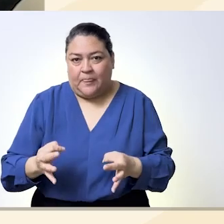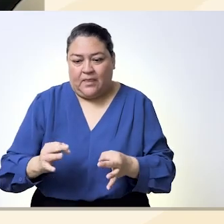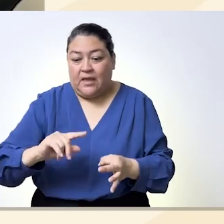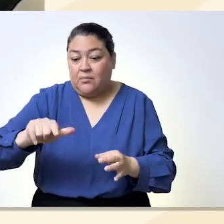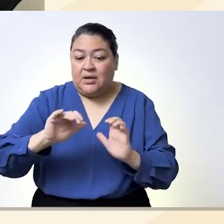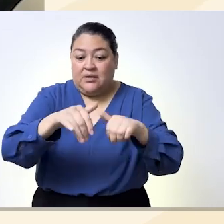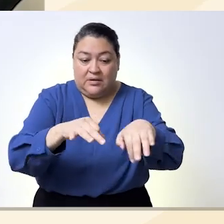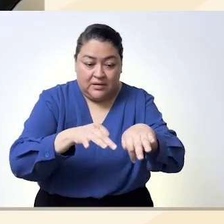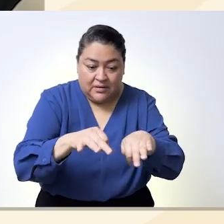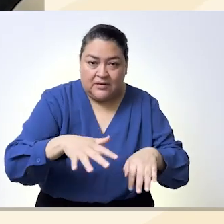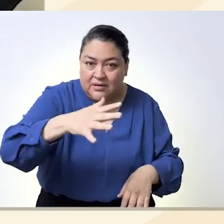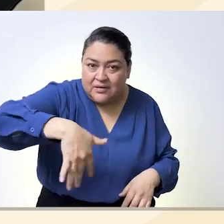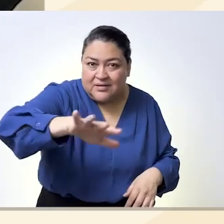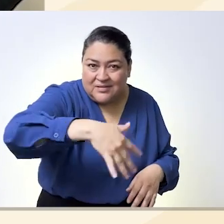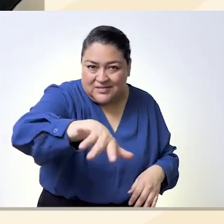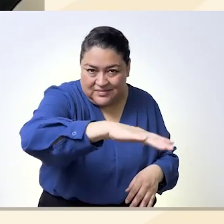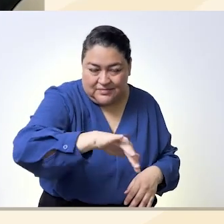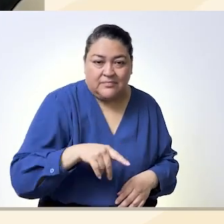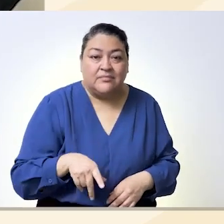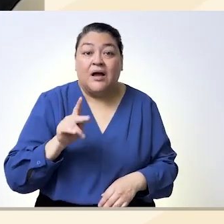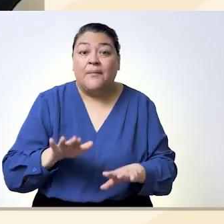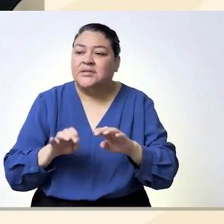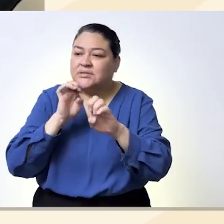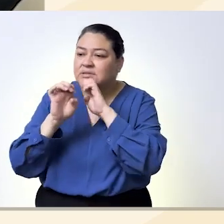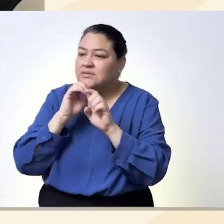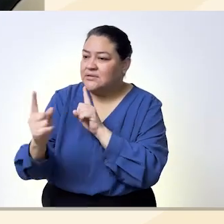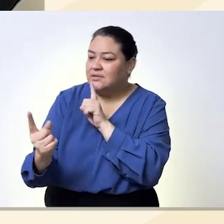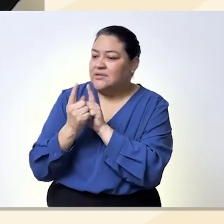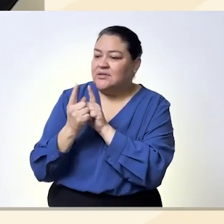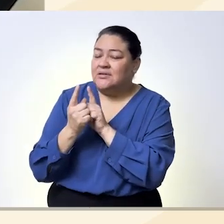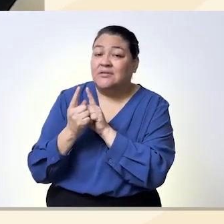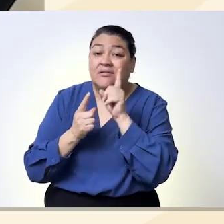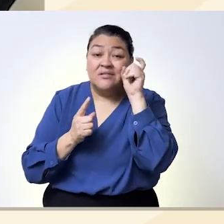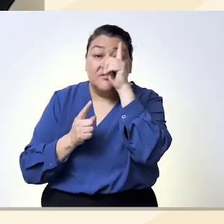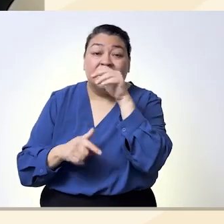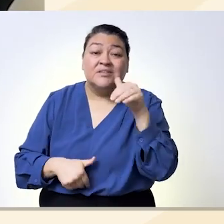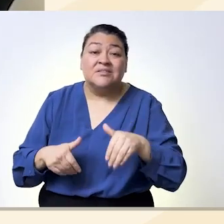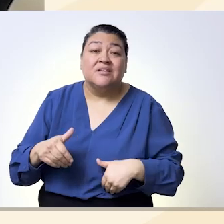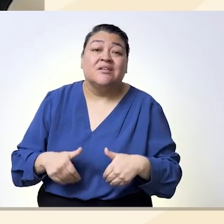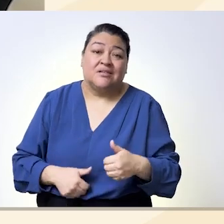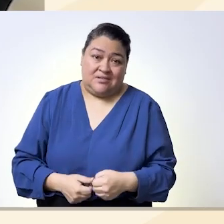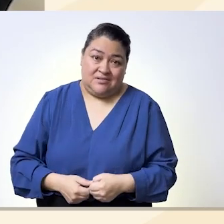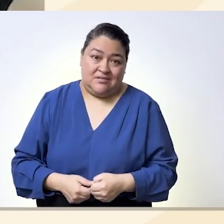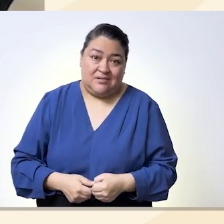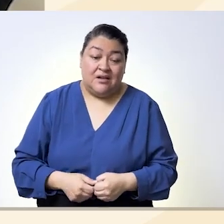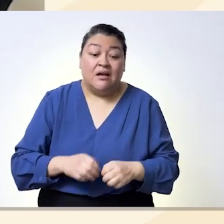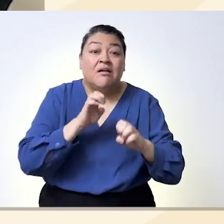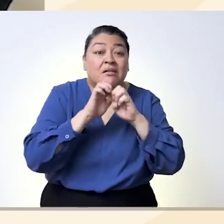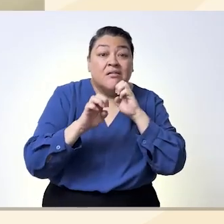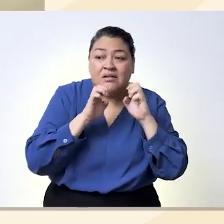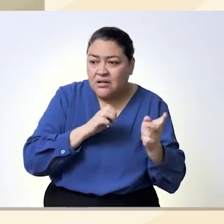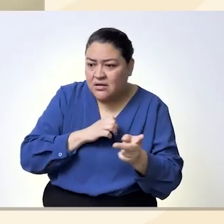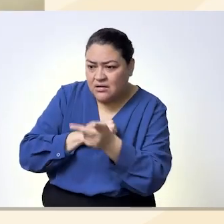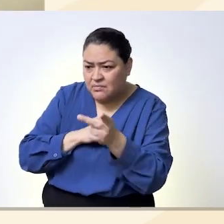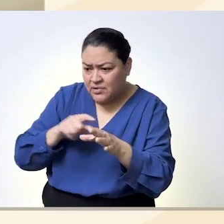la entrevista ya tienes un problema porque no está adaptado a personas neurodivergentes, volvemos a